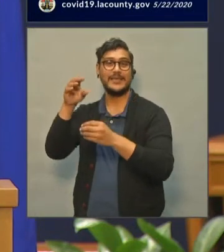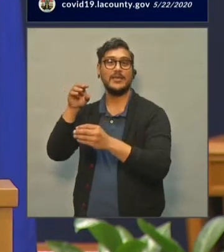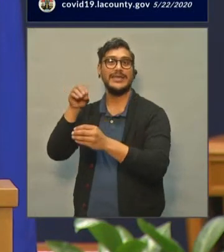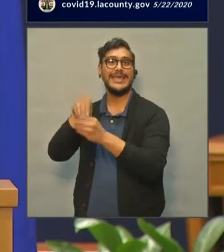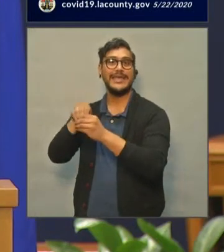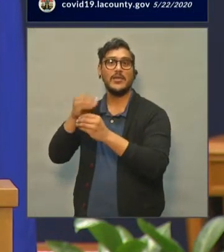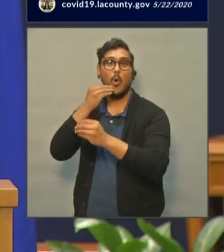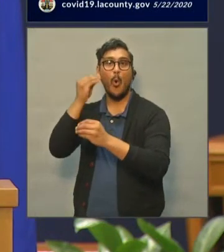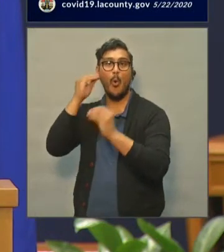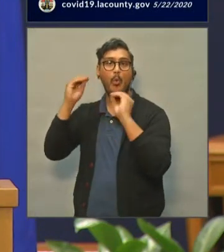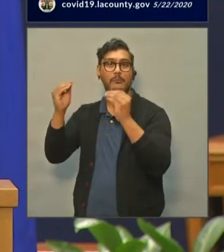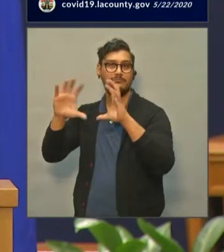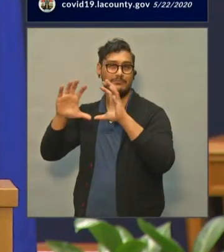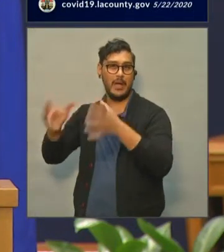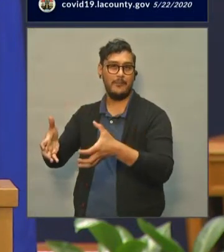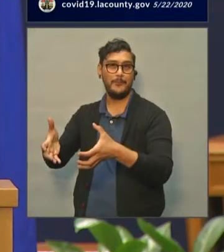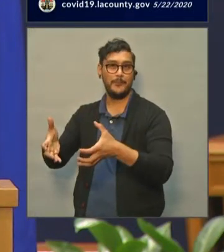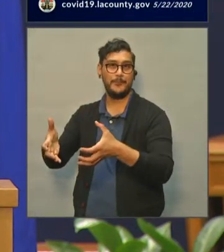hogar.